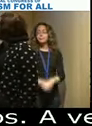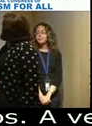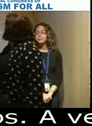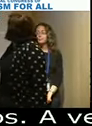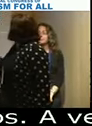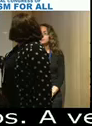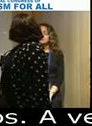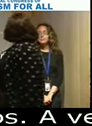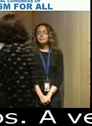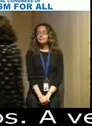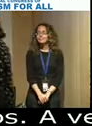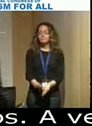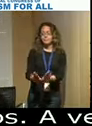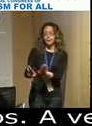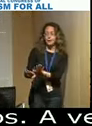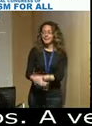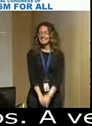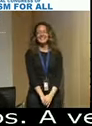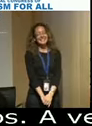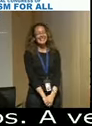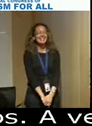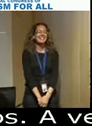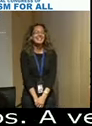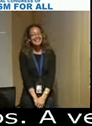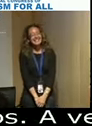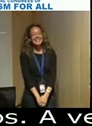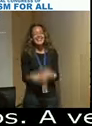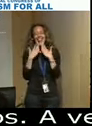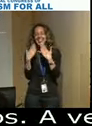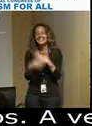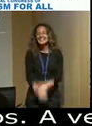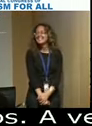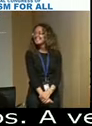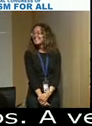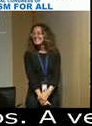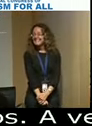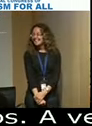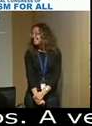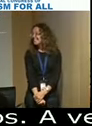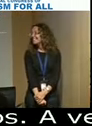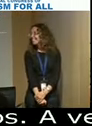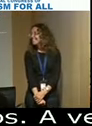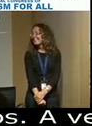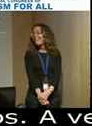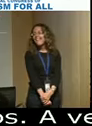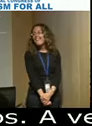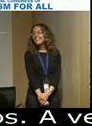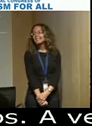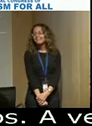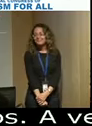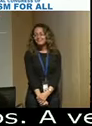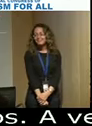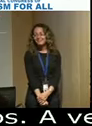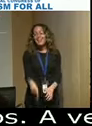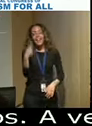Bueno. Pero si no tiene micro, no trata. Coge el micro. Aurora, el micro. Ah, vale. Bueno, tengo que empezar, hombre.